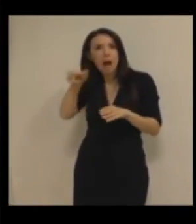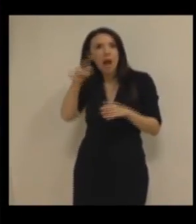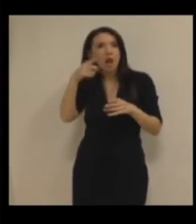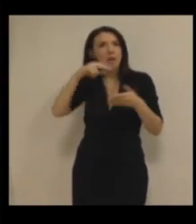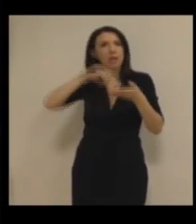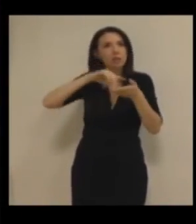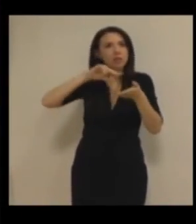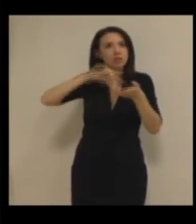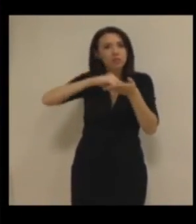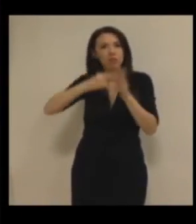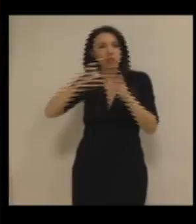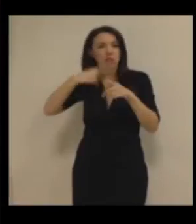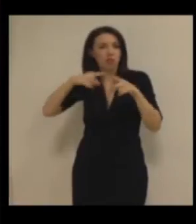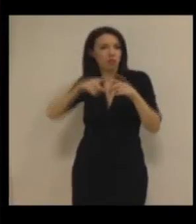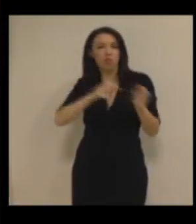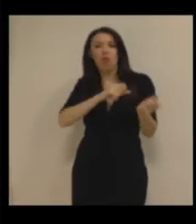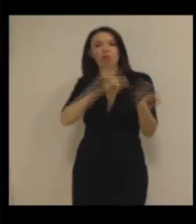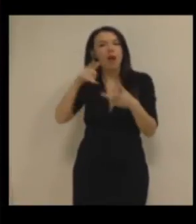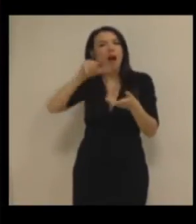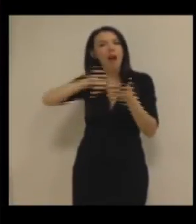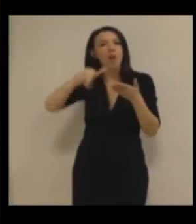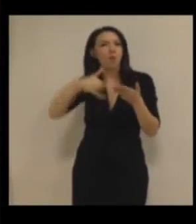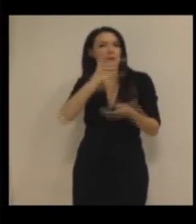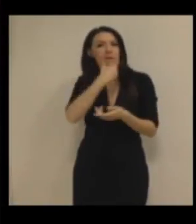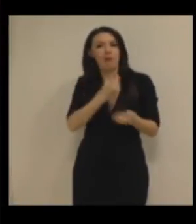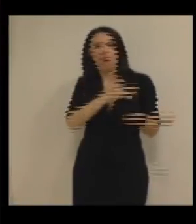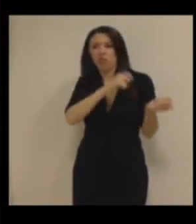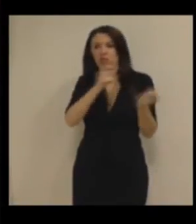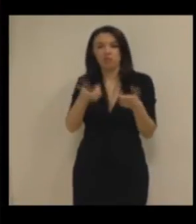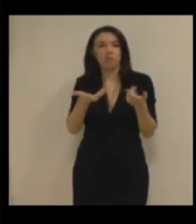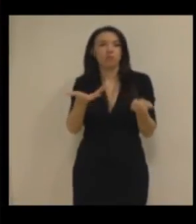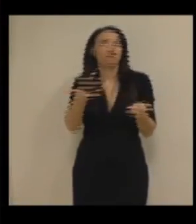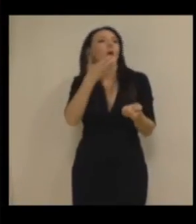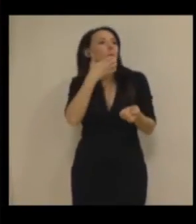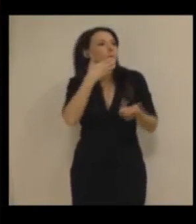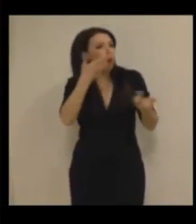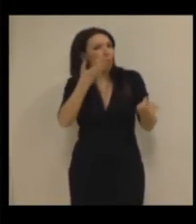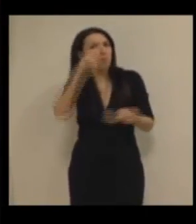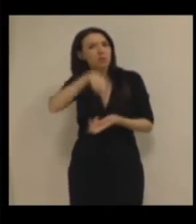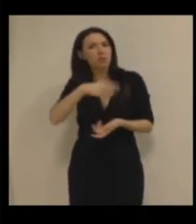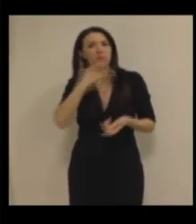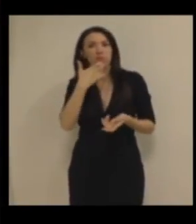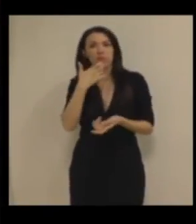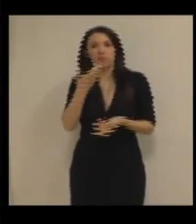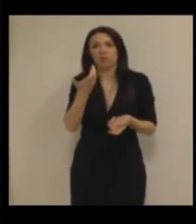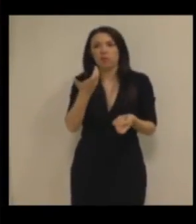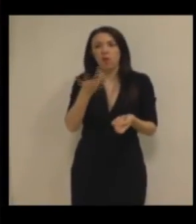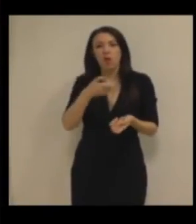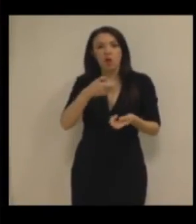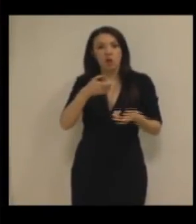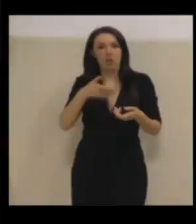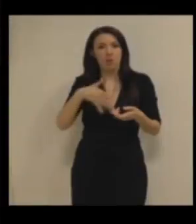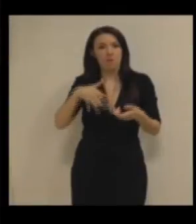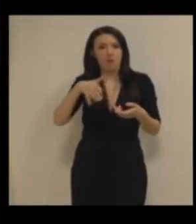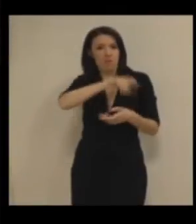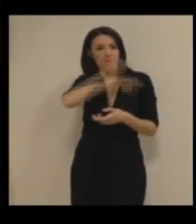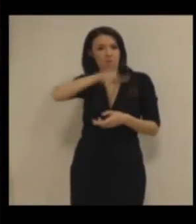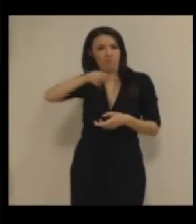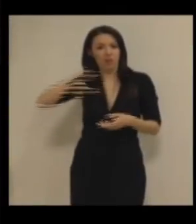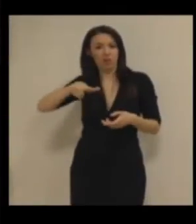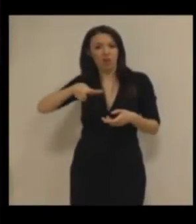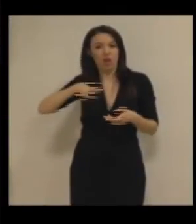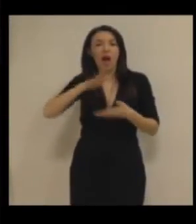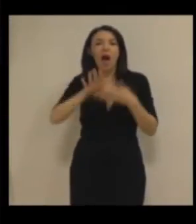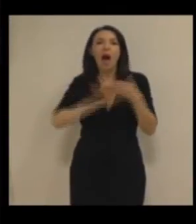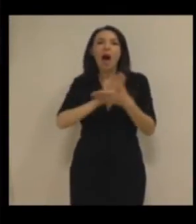y tratando de simplificar el lenguaje. Claro, es que para mí, por ejemplo, cuando entendemos las personas que nos movemos en este entorno, cuando hablamos de